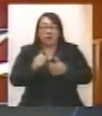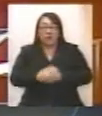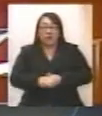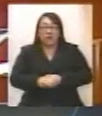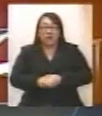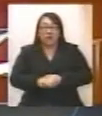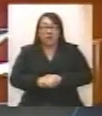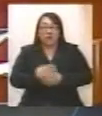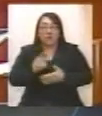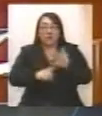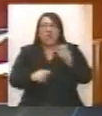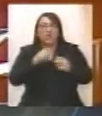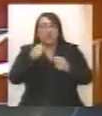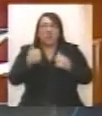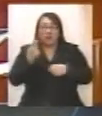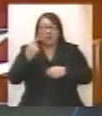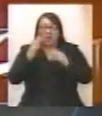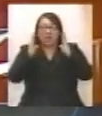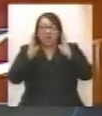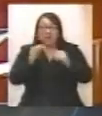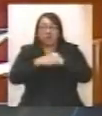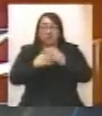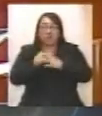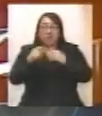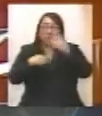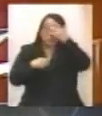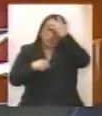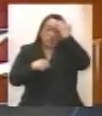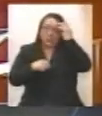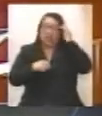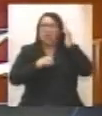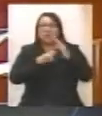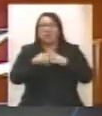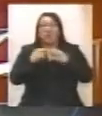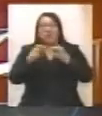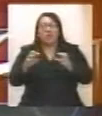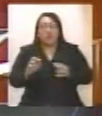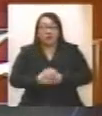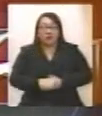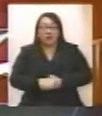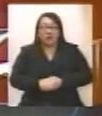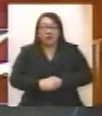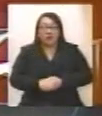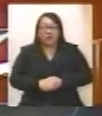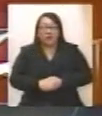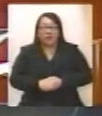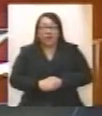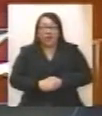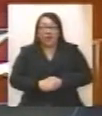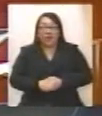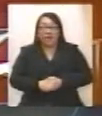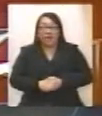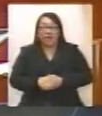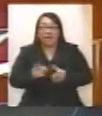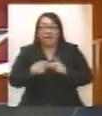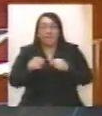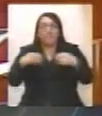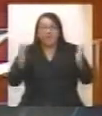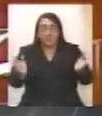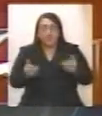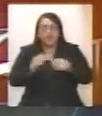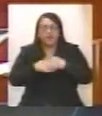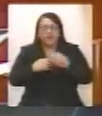y oportunas para atender las necesidades de la población. En este sentido, se promoverá